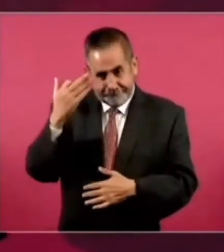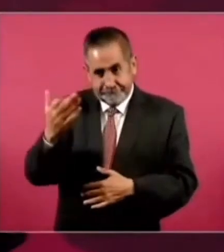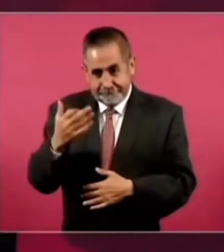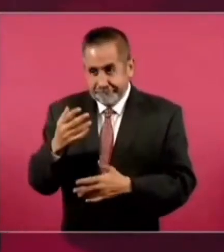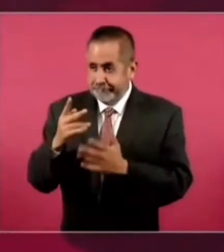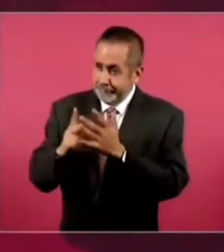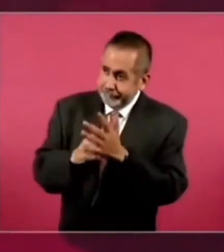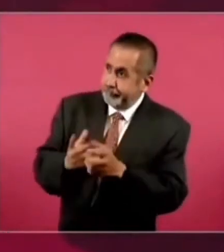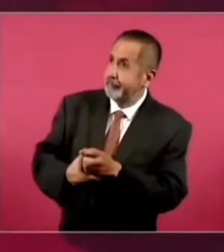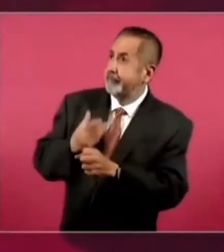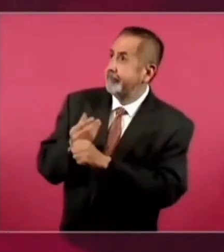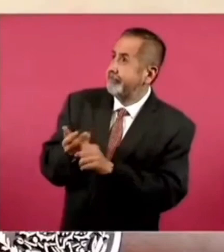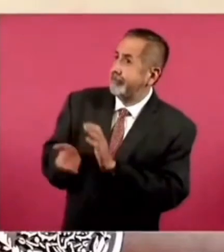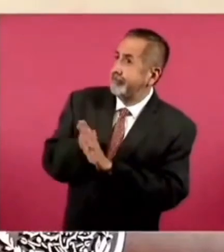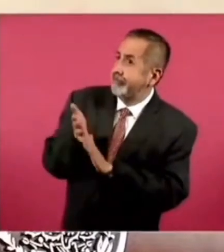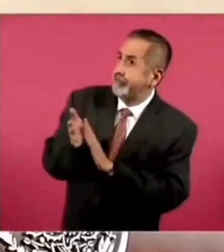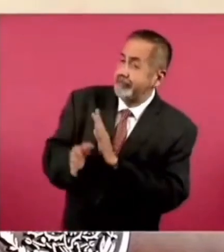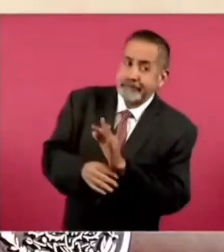reintegración